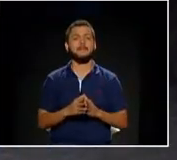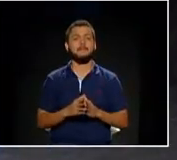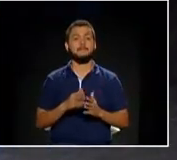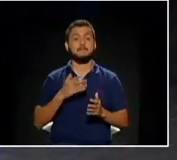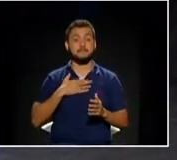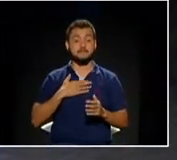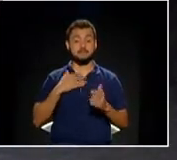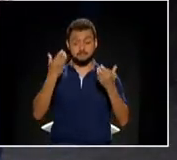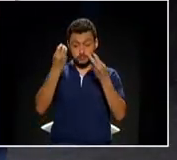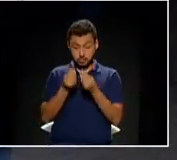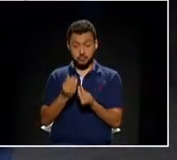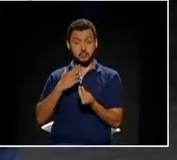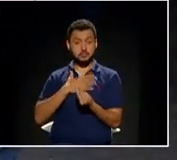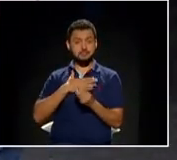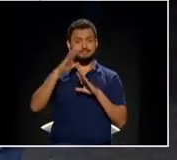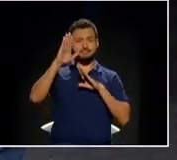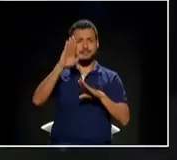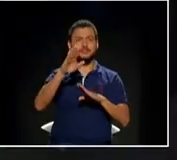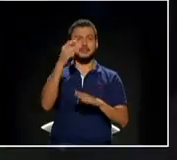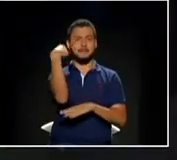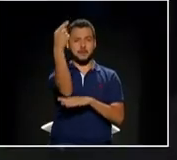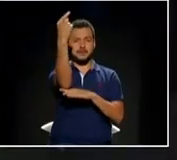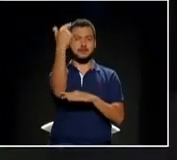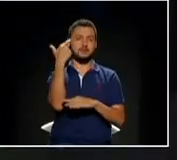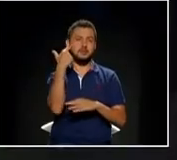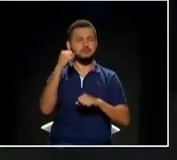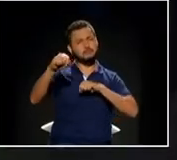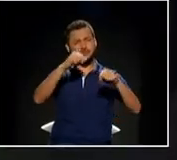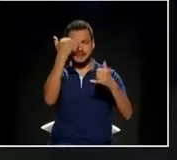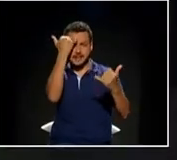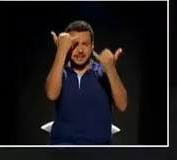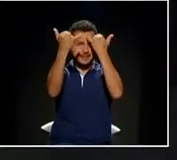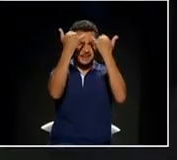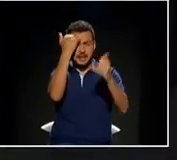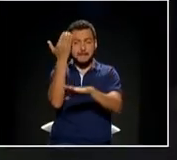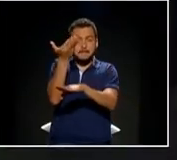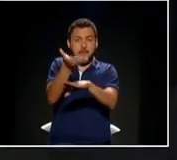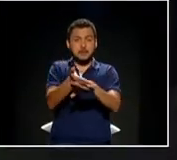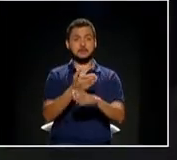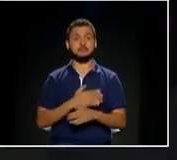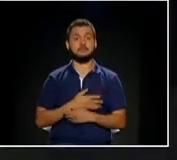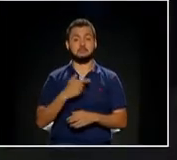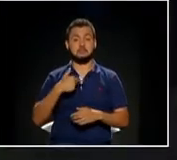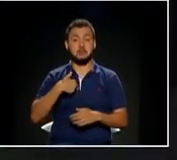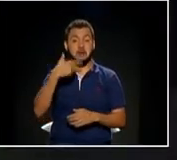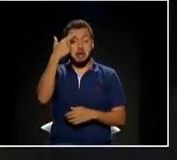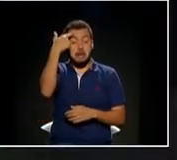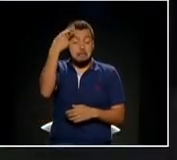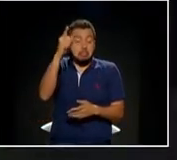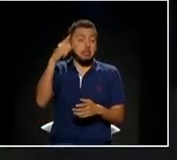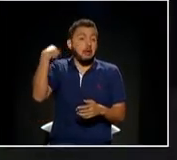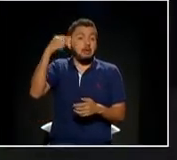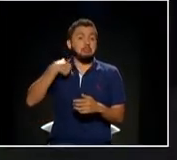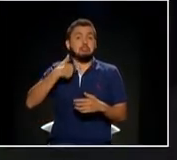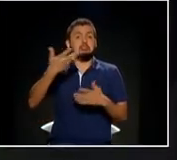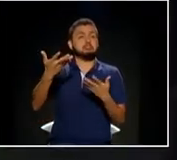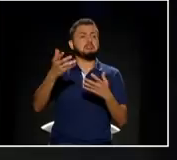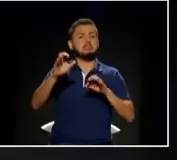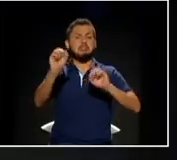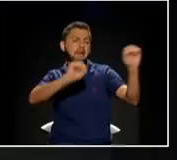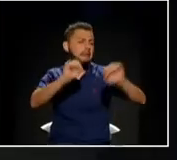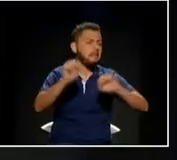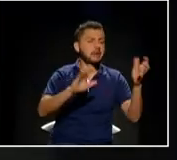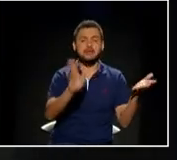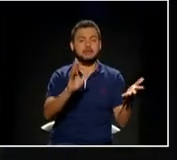para que construyamos sobre lo construido no podemos llegar a improvisar y queremos hacerlo más queremos hacer más y hacerlo